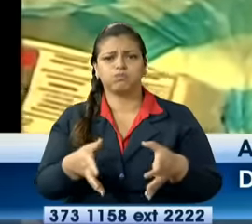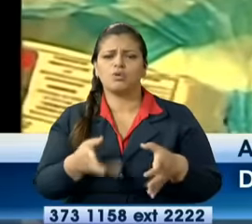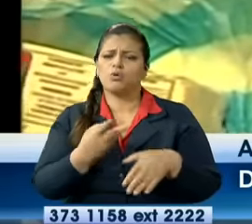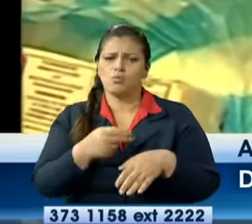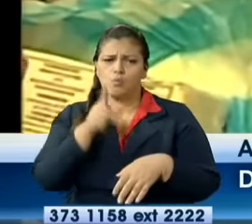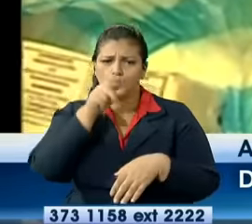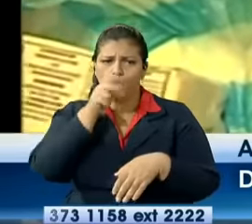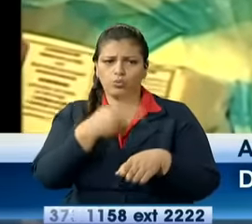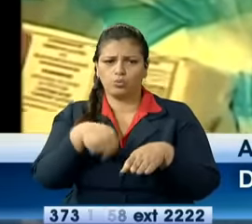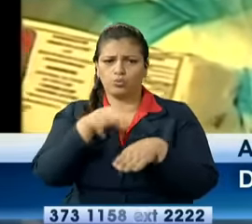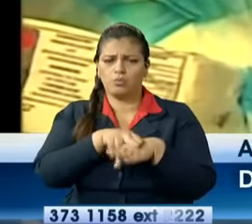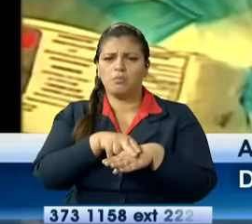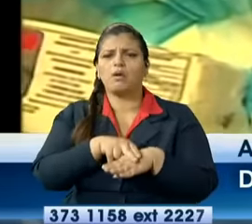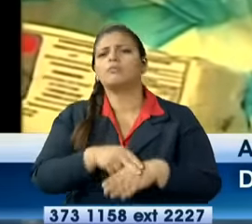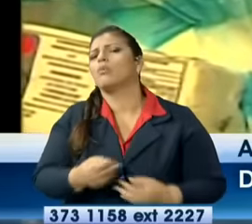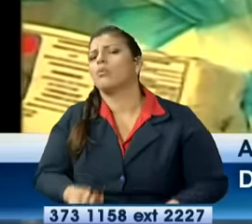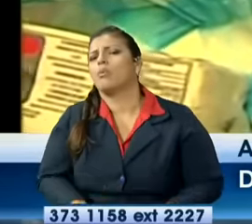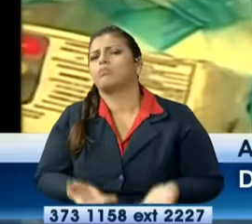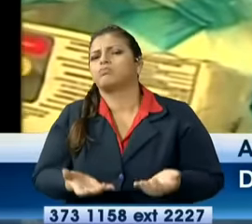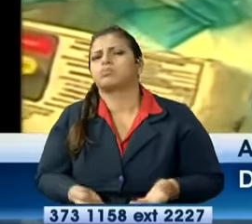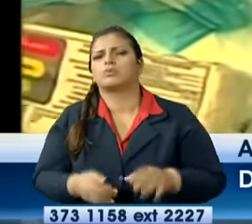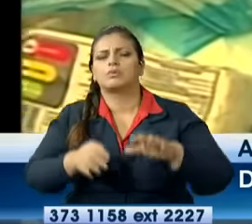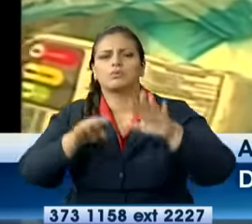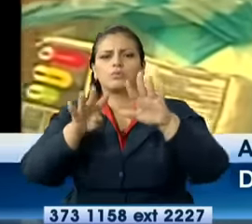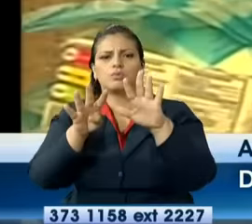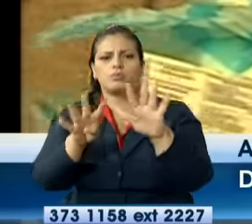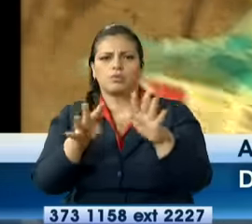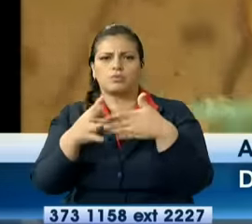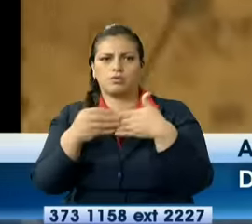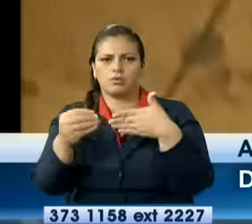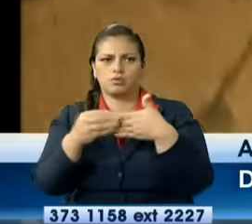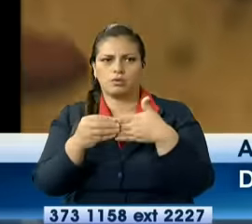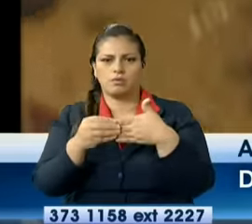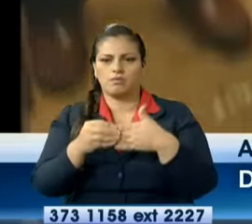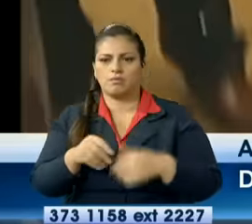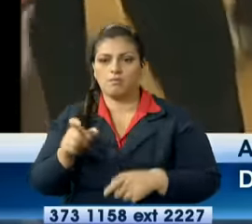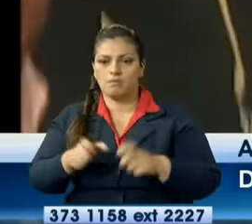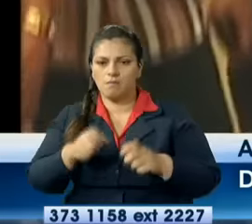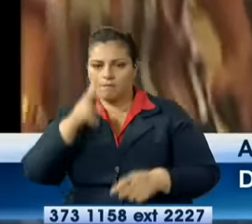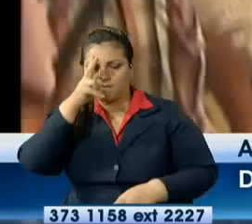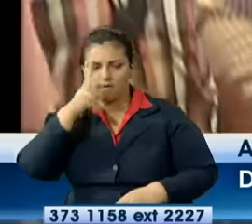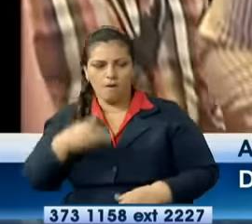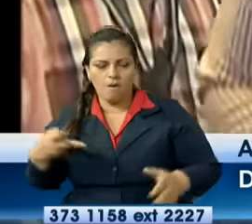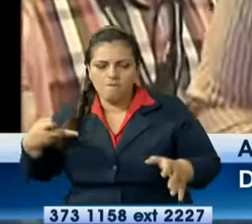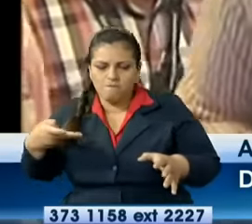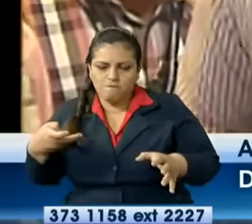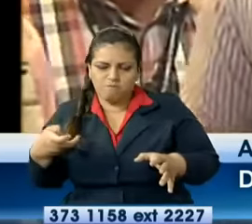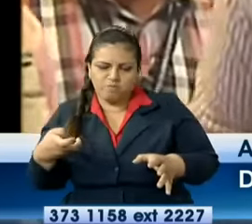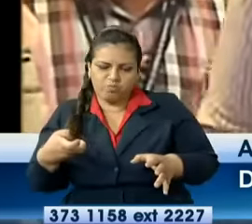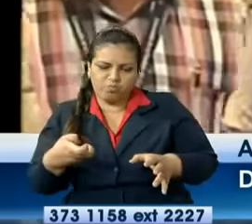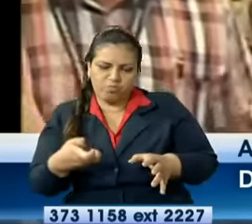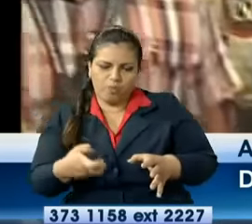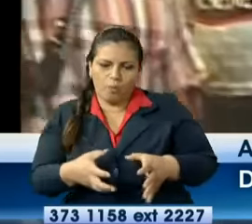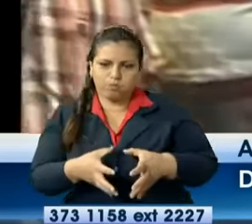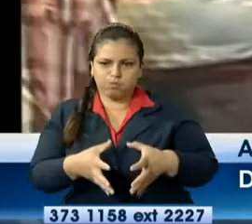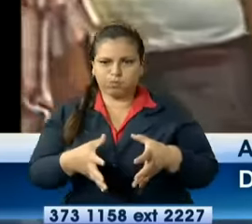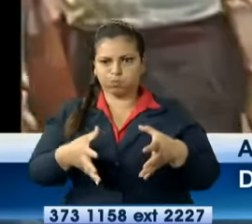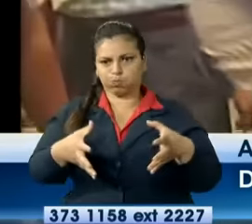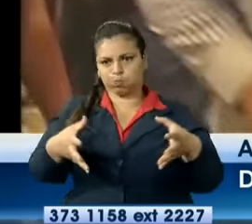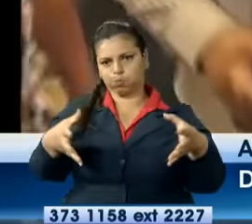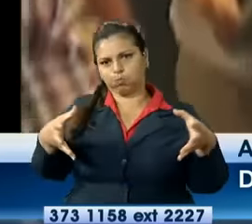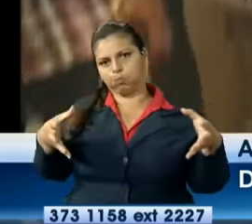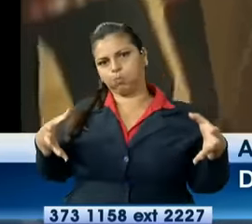Es decir, que el aire cuesta unos $3 más o menos. Creo que está un poquito caro el aire, por si acaso. Me preocupa también el hecho de que estos chifles son los del encebollado,